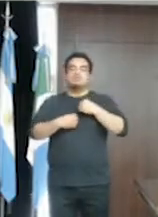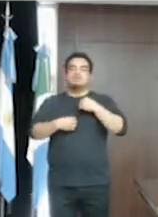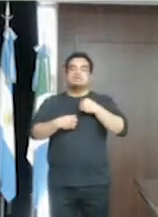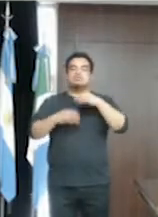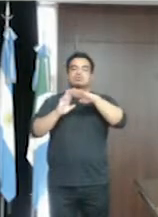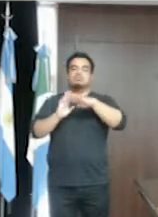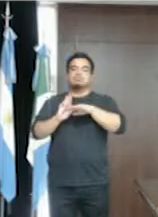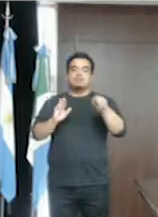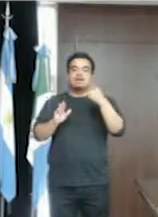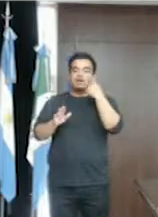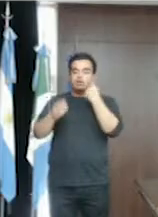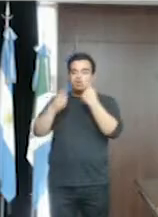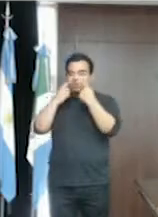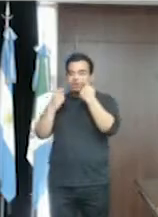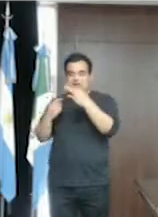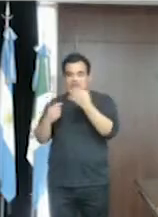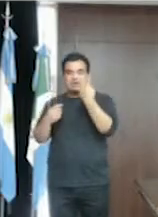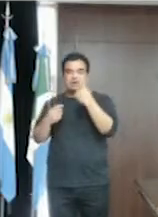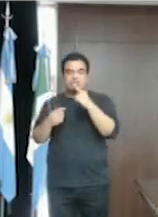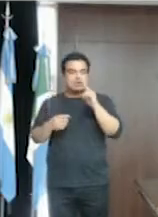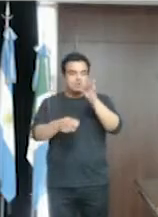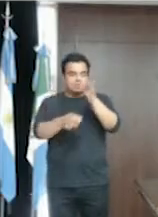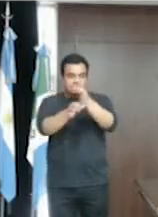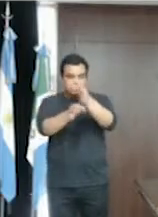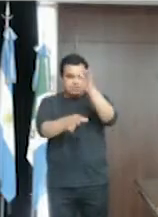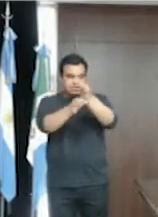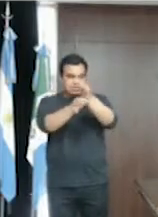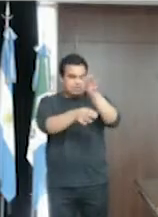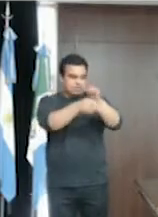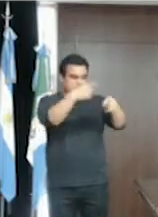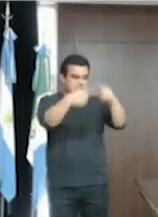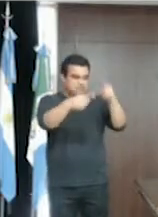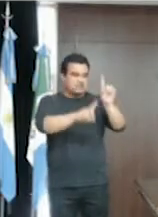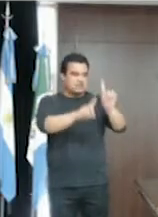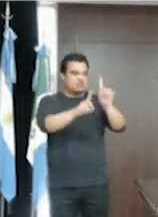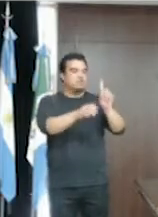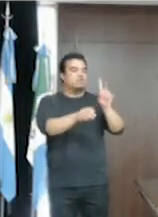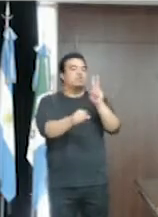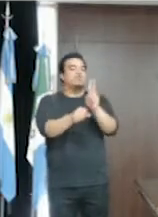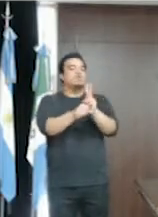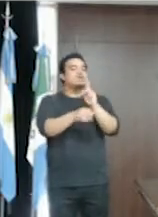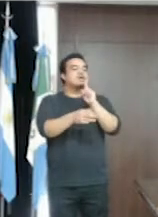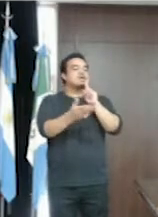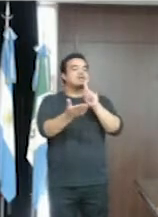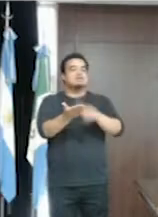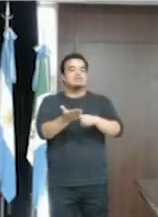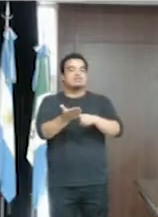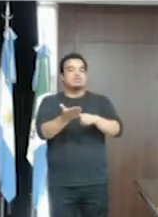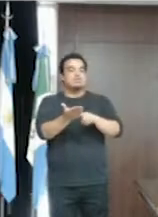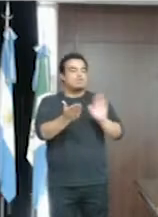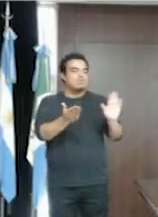todos, de absolutamente todos, de voluntarios, cuidadores, hasta el más avesado de los